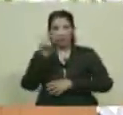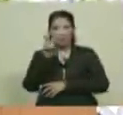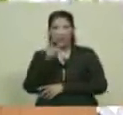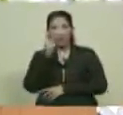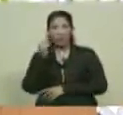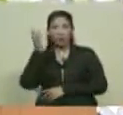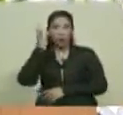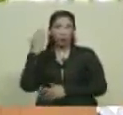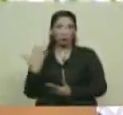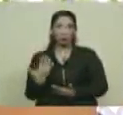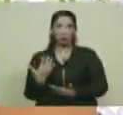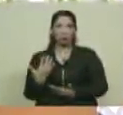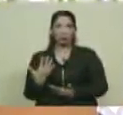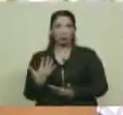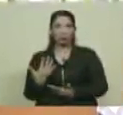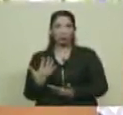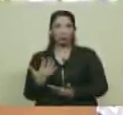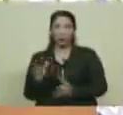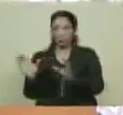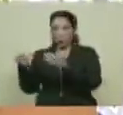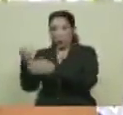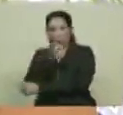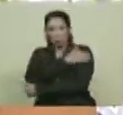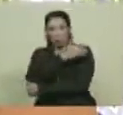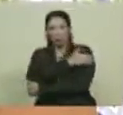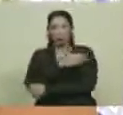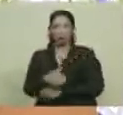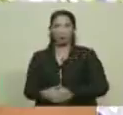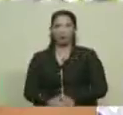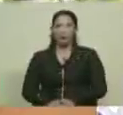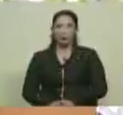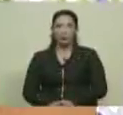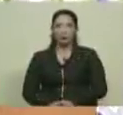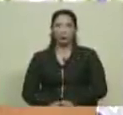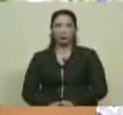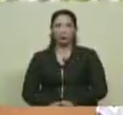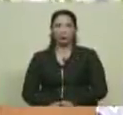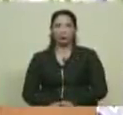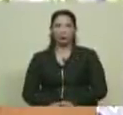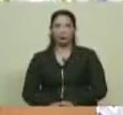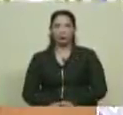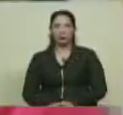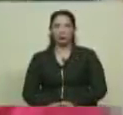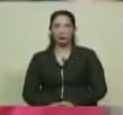2 millones. La Cuarta República, y se lo ilustro con números, porque los números son...